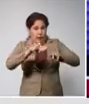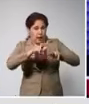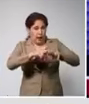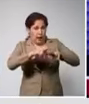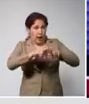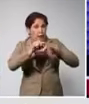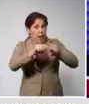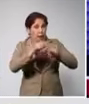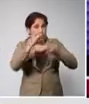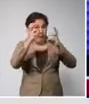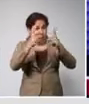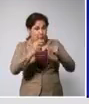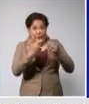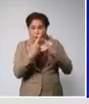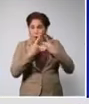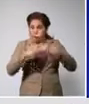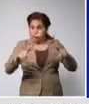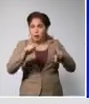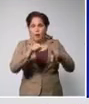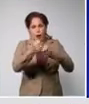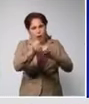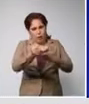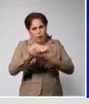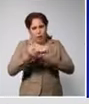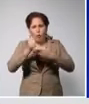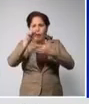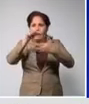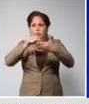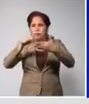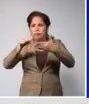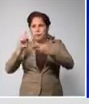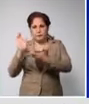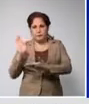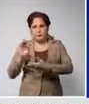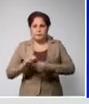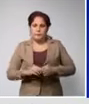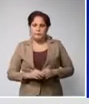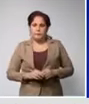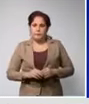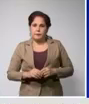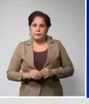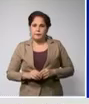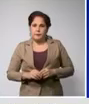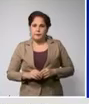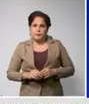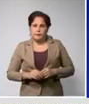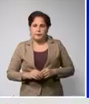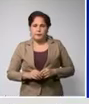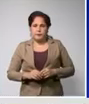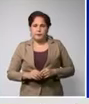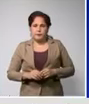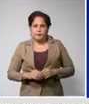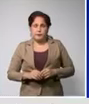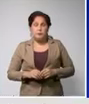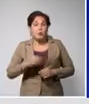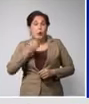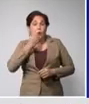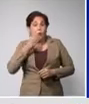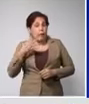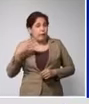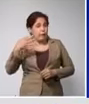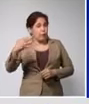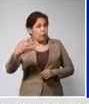me ayudan ahí con ese gráfico, podemos ver los pronósticos que se han